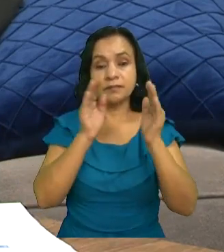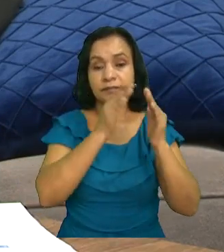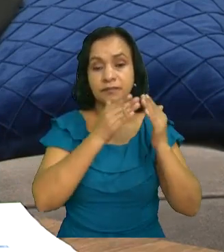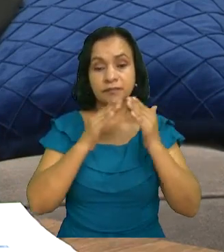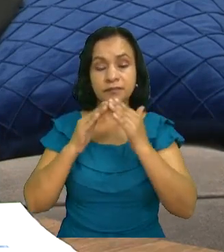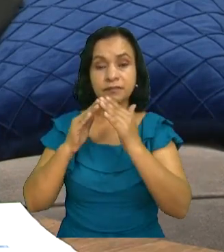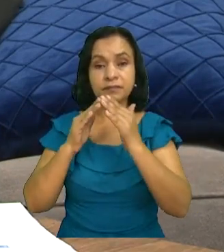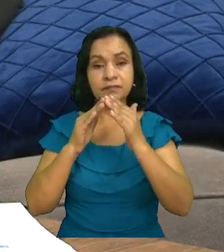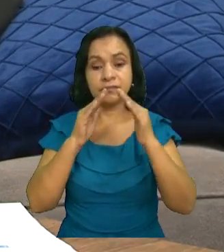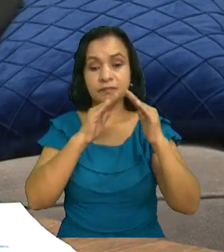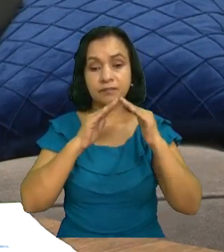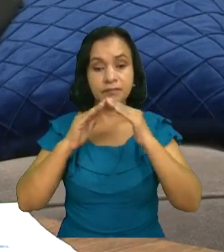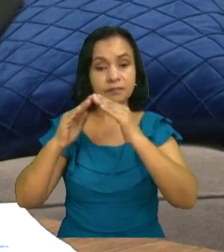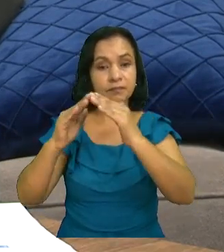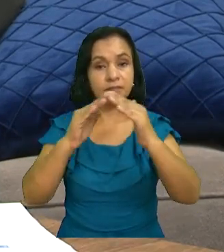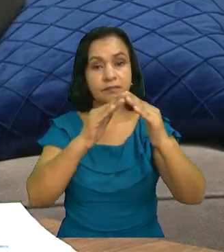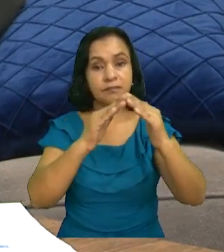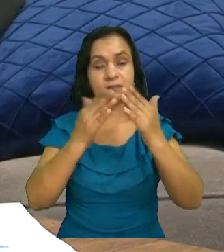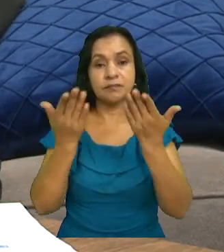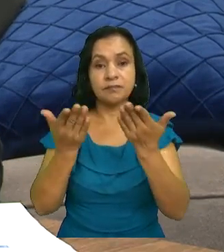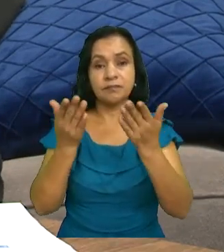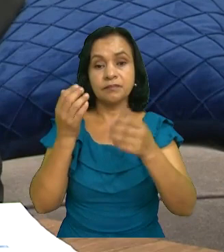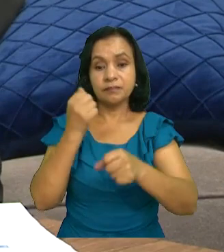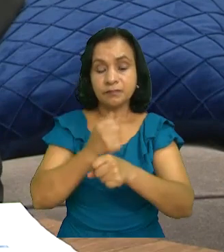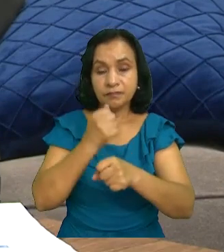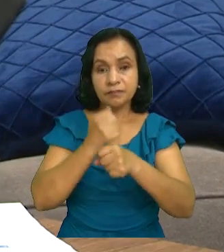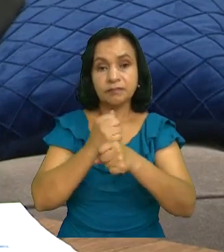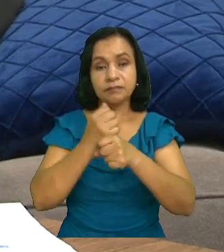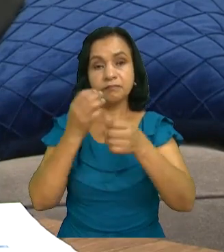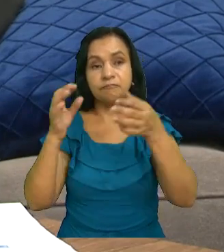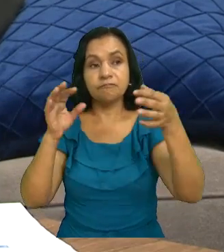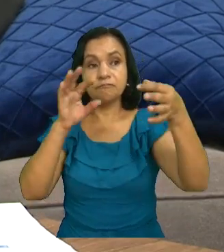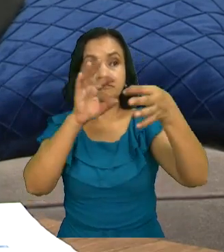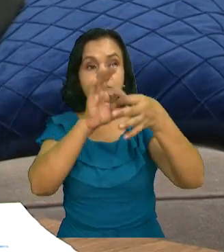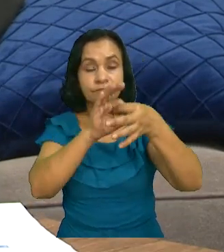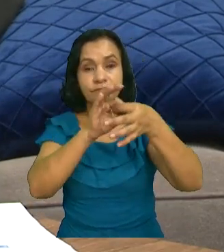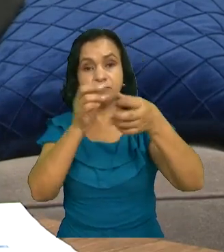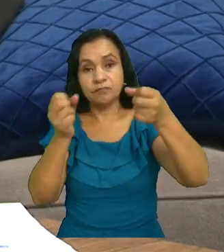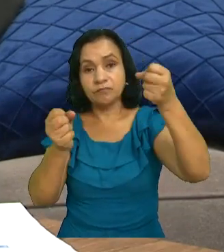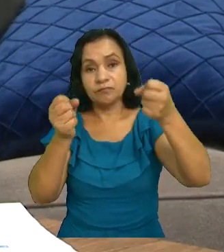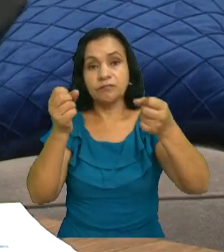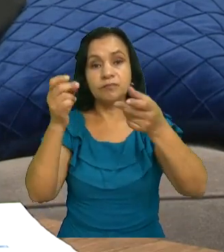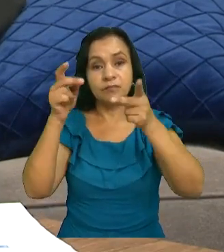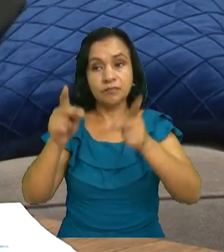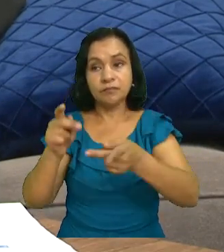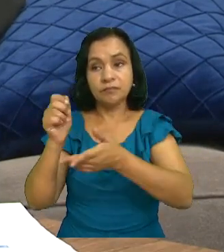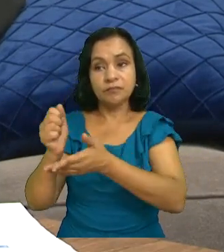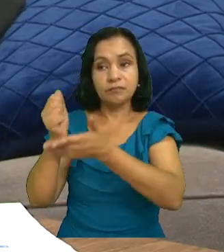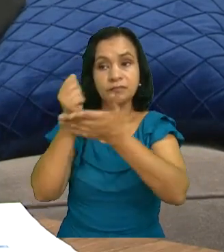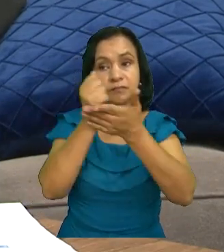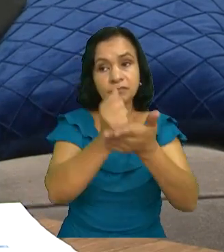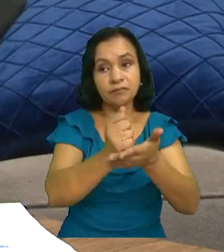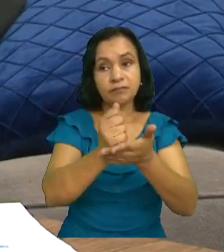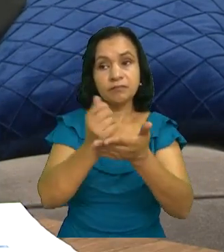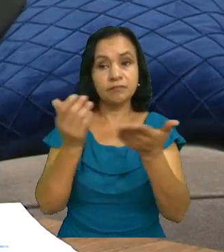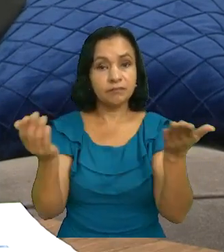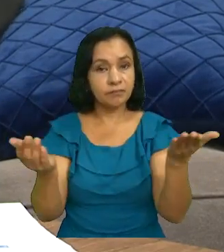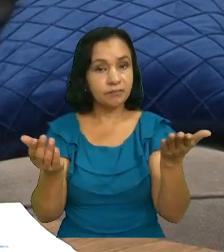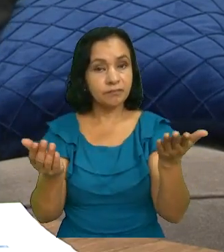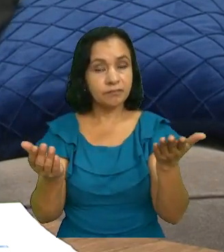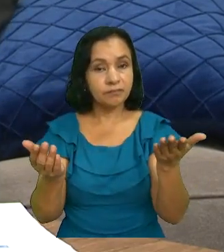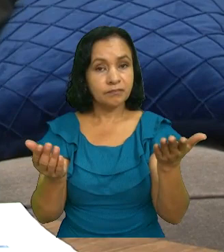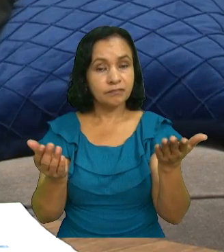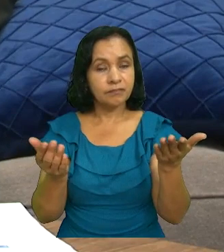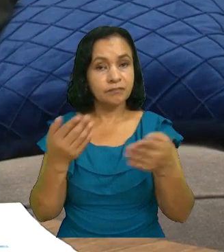y también participando junto con los ingenieros y con la maquinaria que es necesaria en los proyectos de todo tipo, en